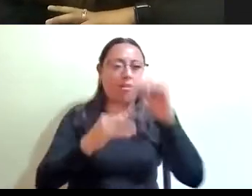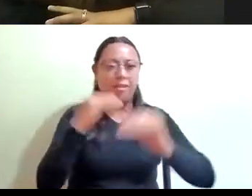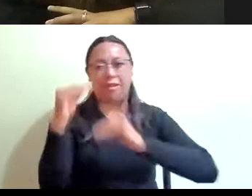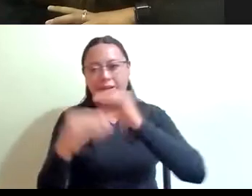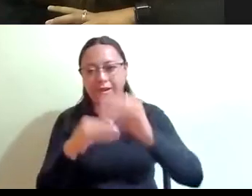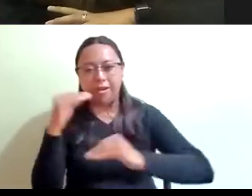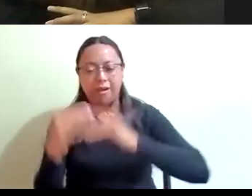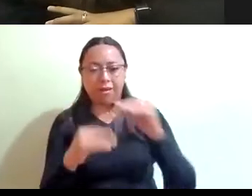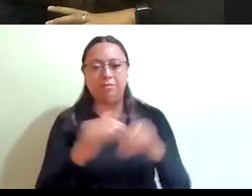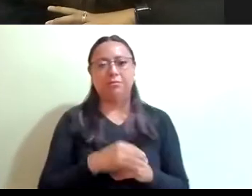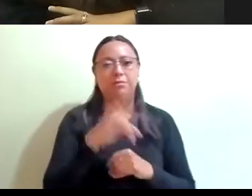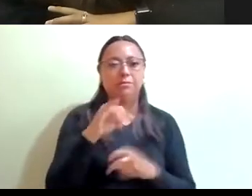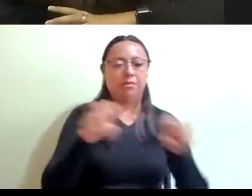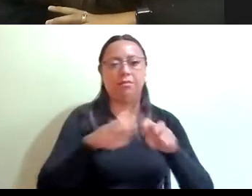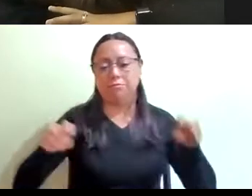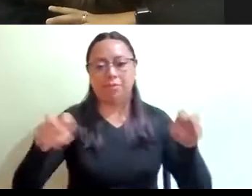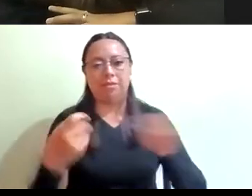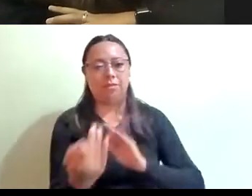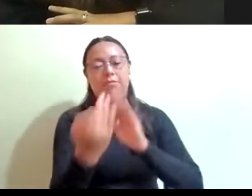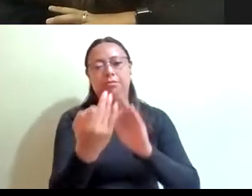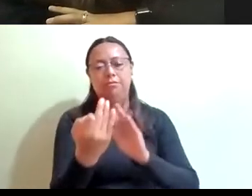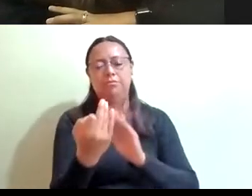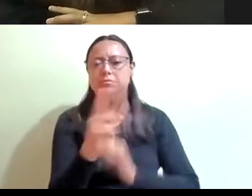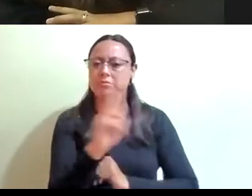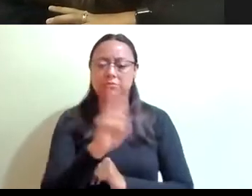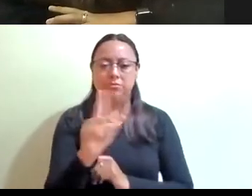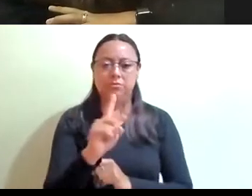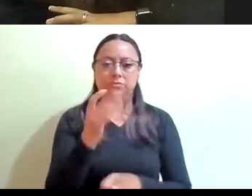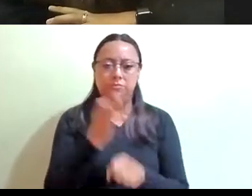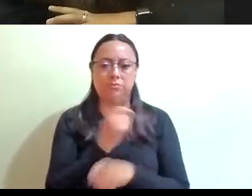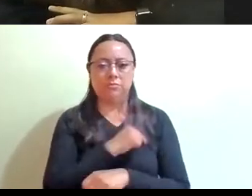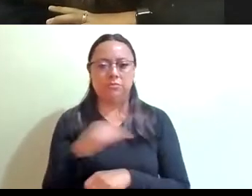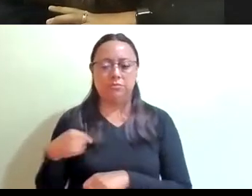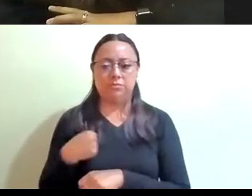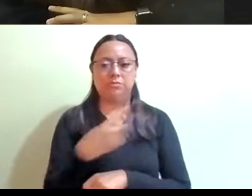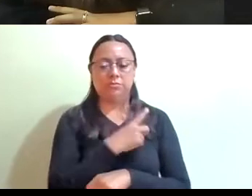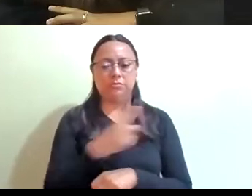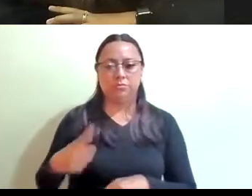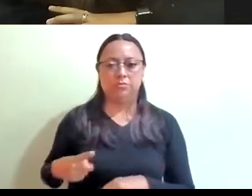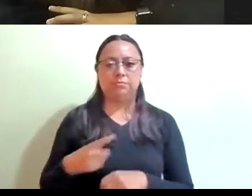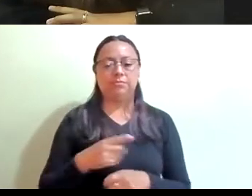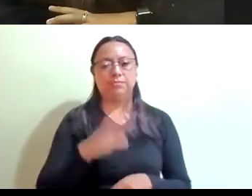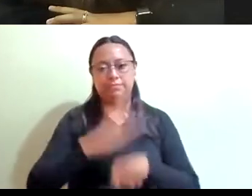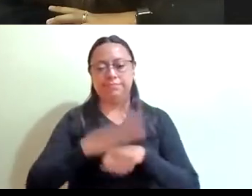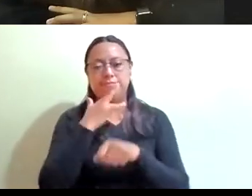de que sea ante el Pleno, ¿no? Creo que deberíamos de ser un poco más responsables, y